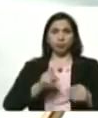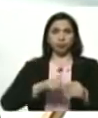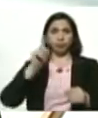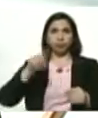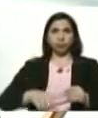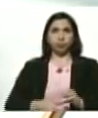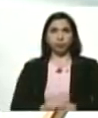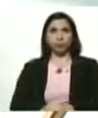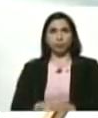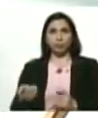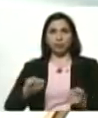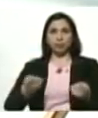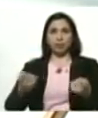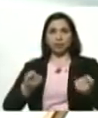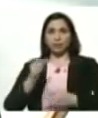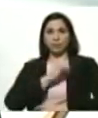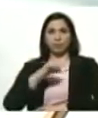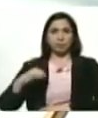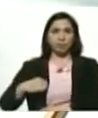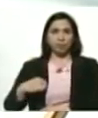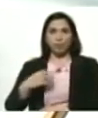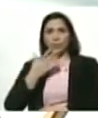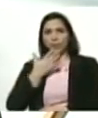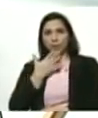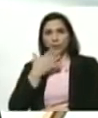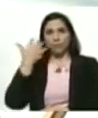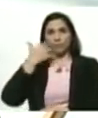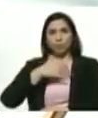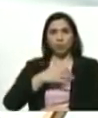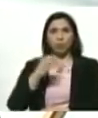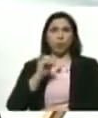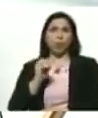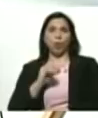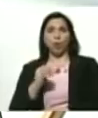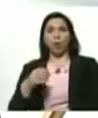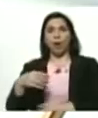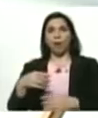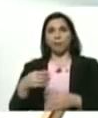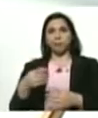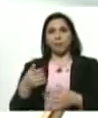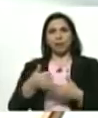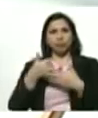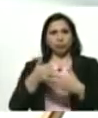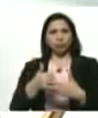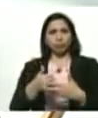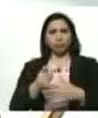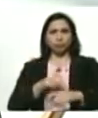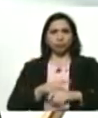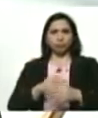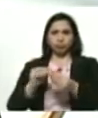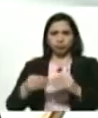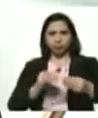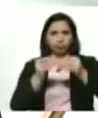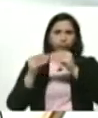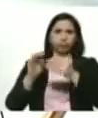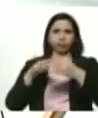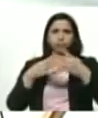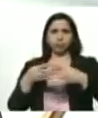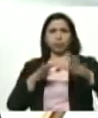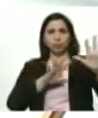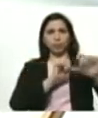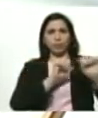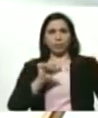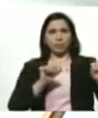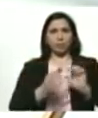los servicios personalizados de refrigeración de plomería que van a tener un horario una franja entre 9